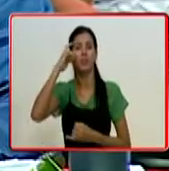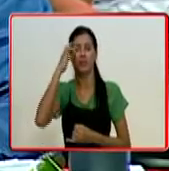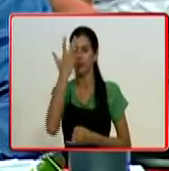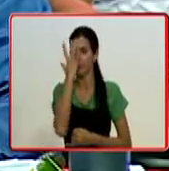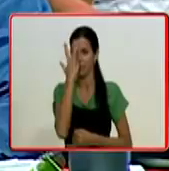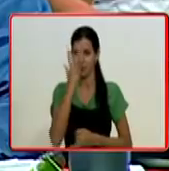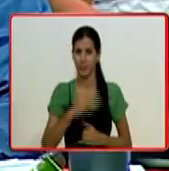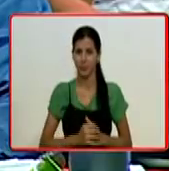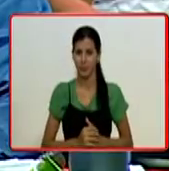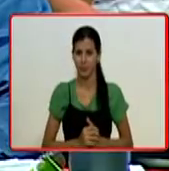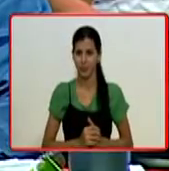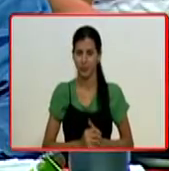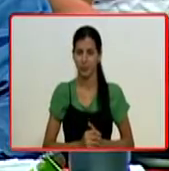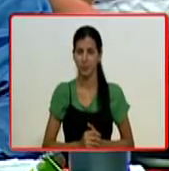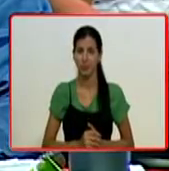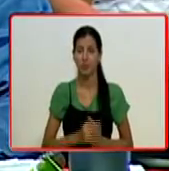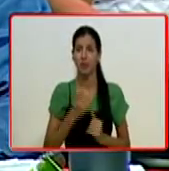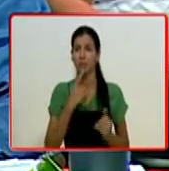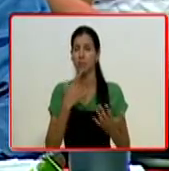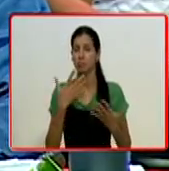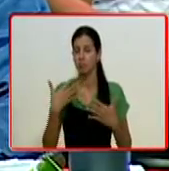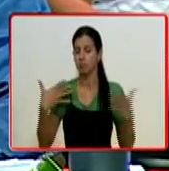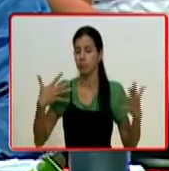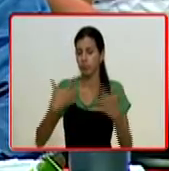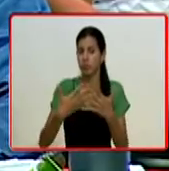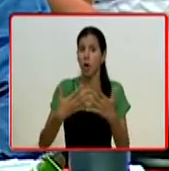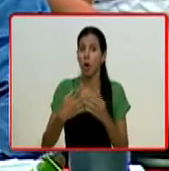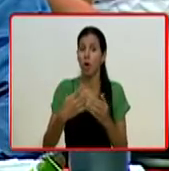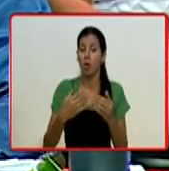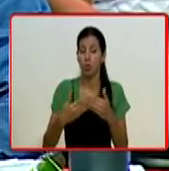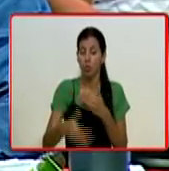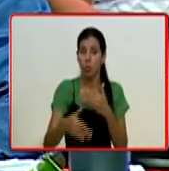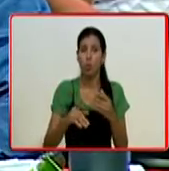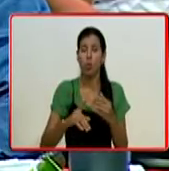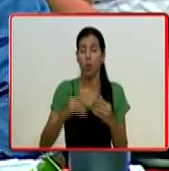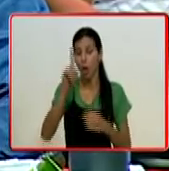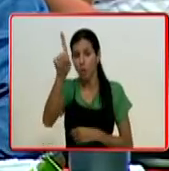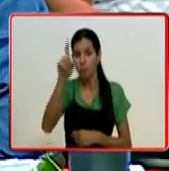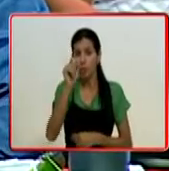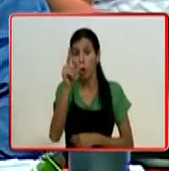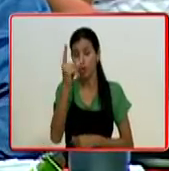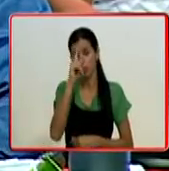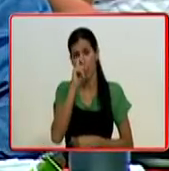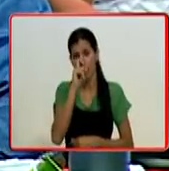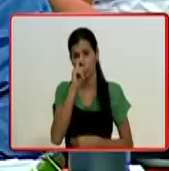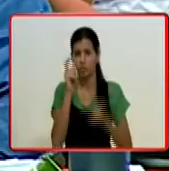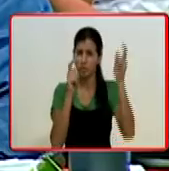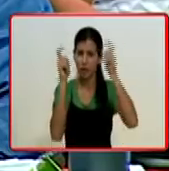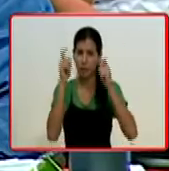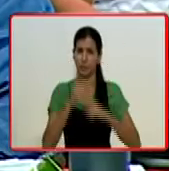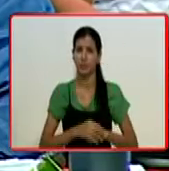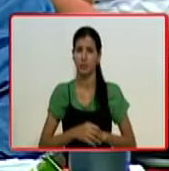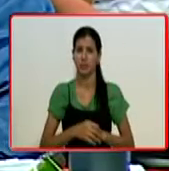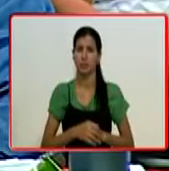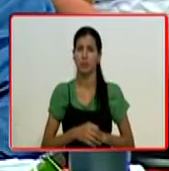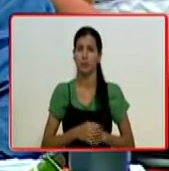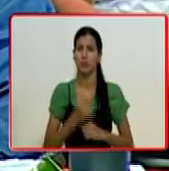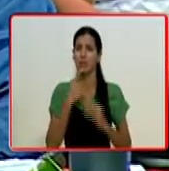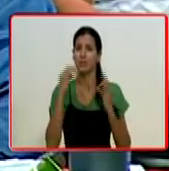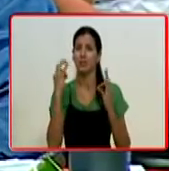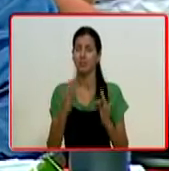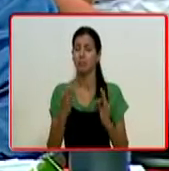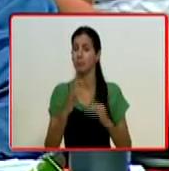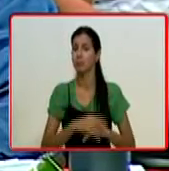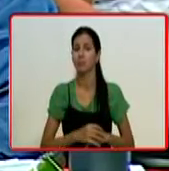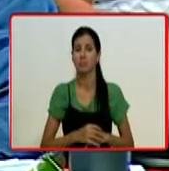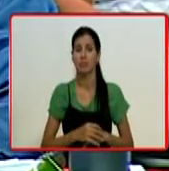febrero. Se cumplen 11 años en que el comandante Hugo Chávez declaró el carácter